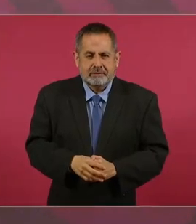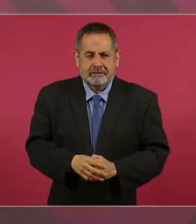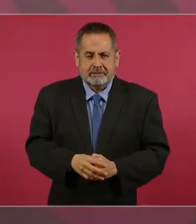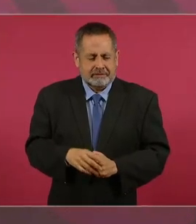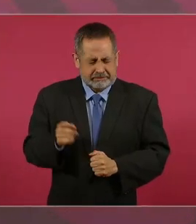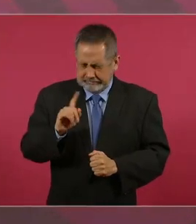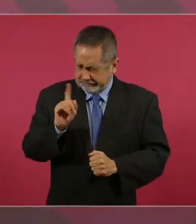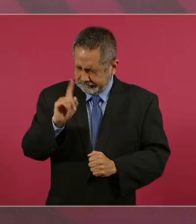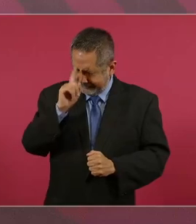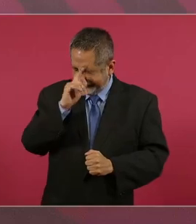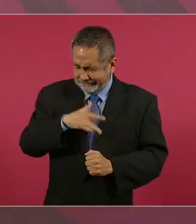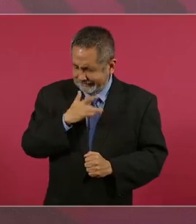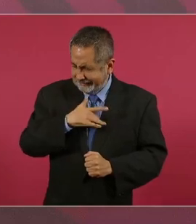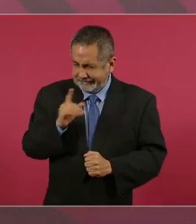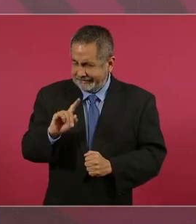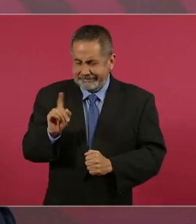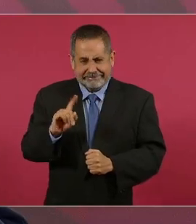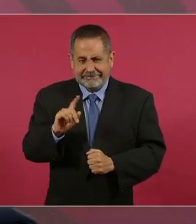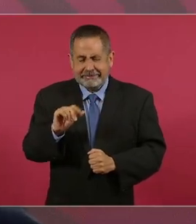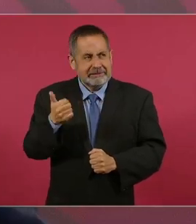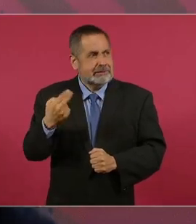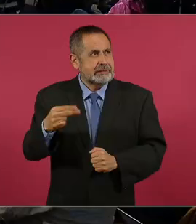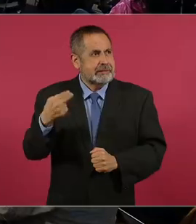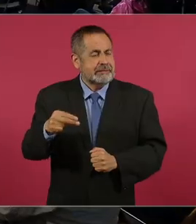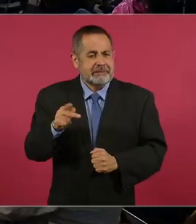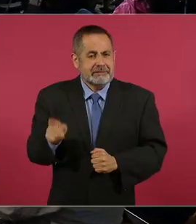No, no,